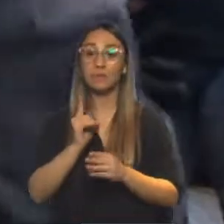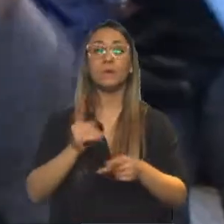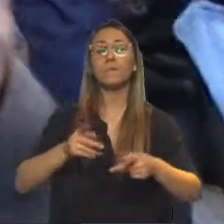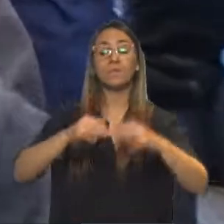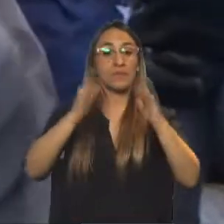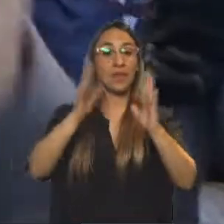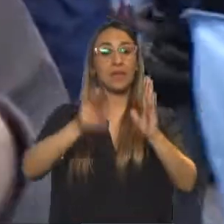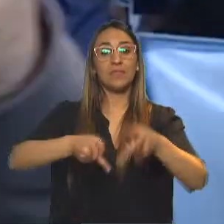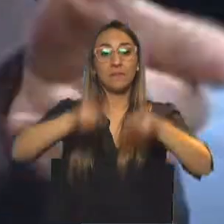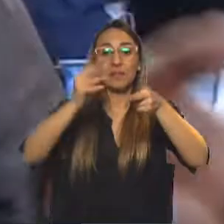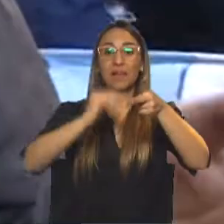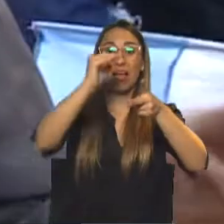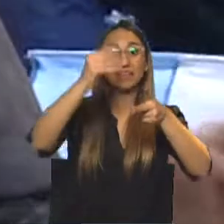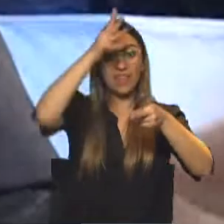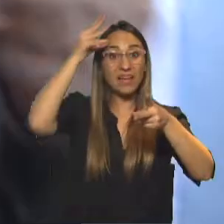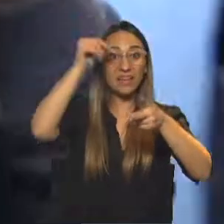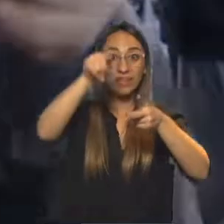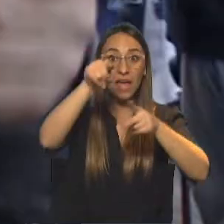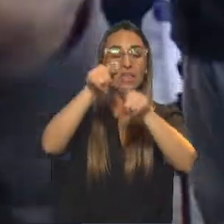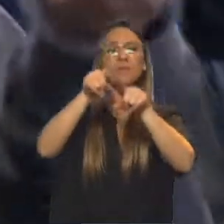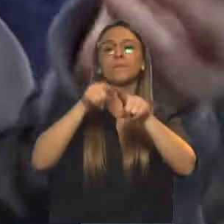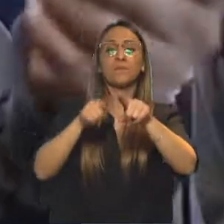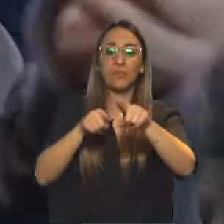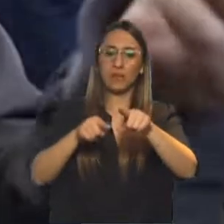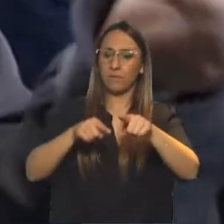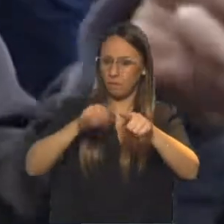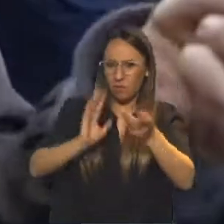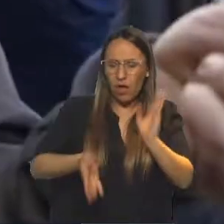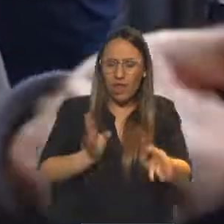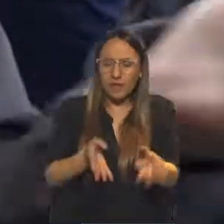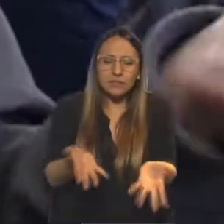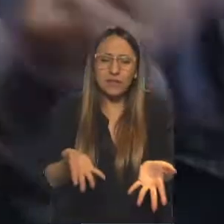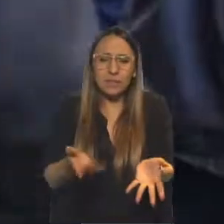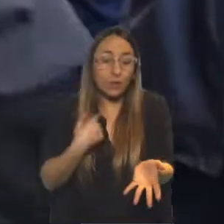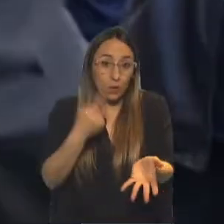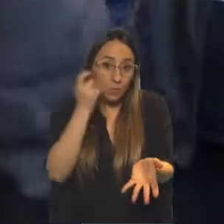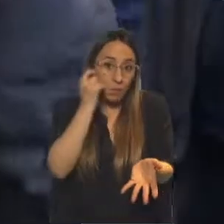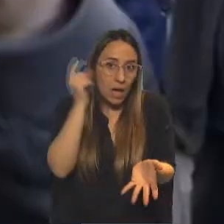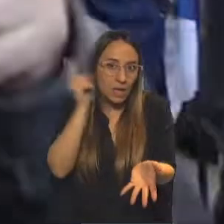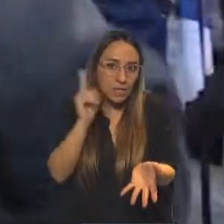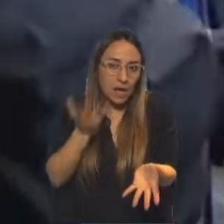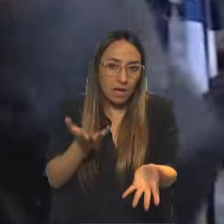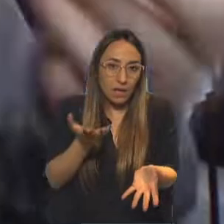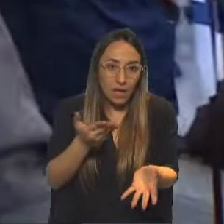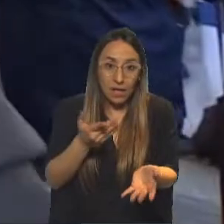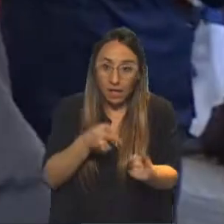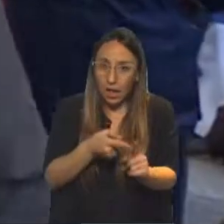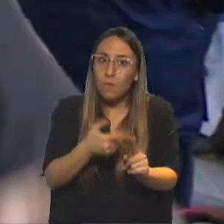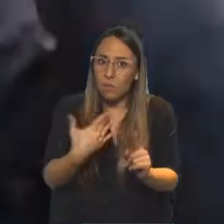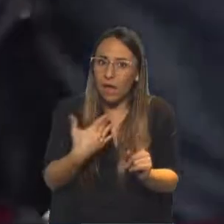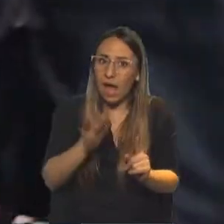Cristina. Nunca nos hubiéramos imaginado, nunca hubiéramos imaginado que a tal nivel de poder